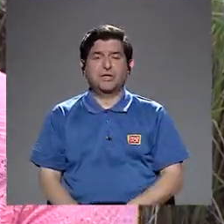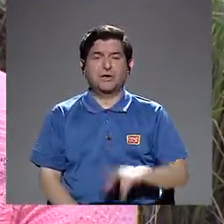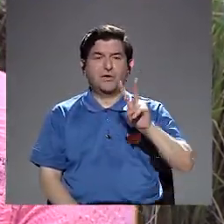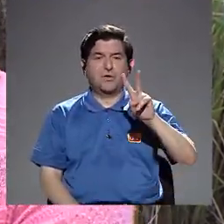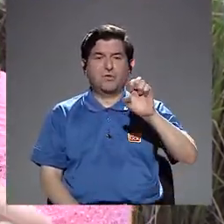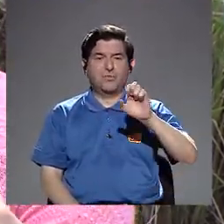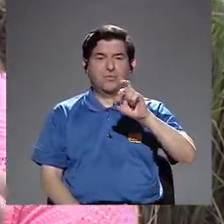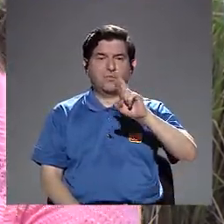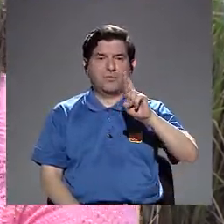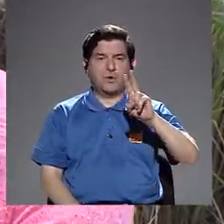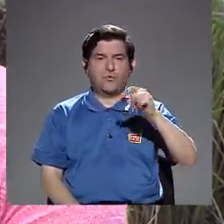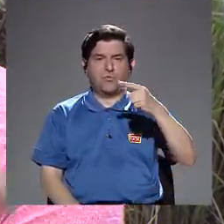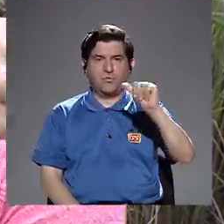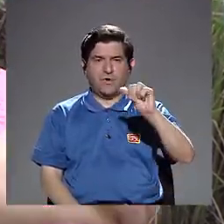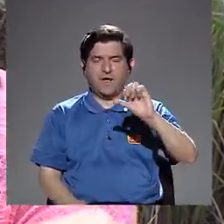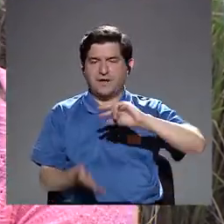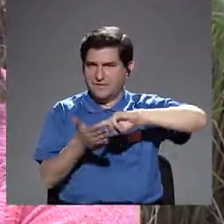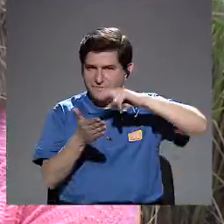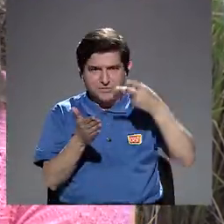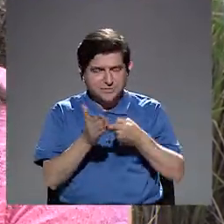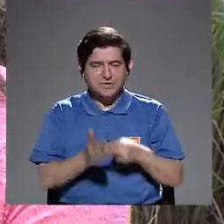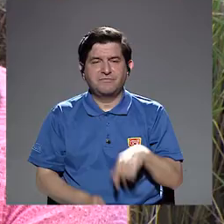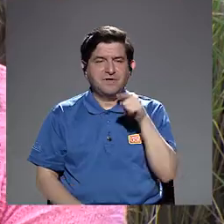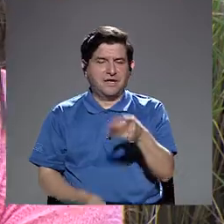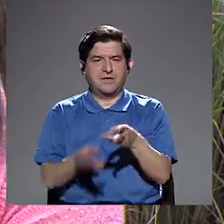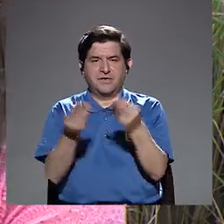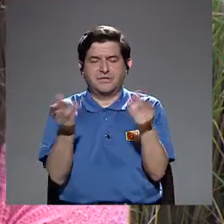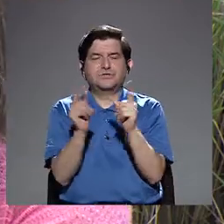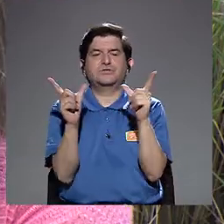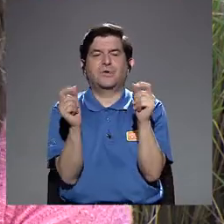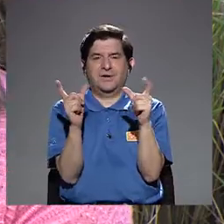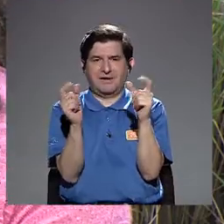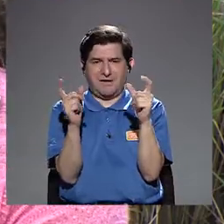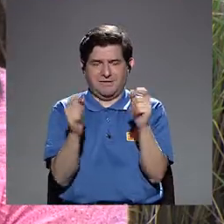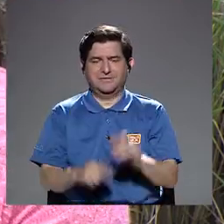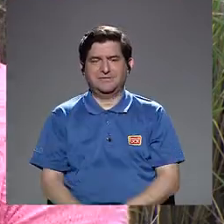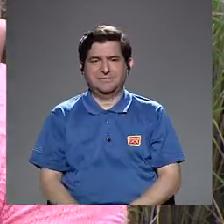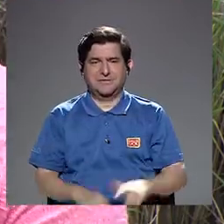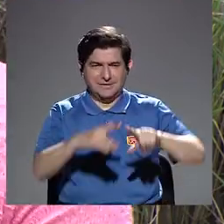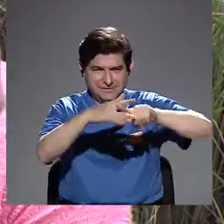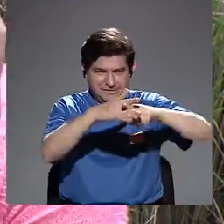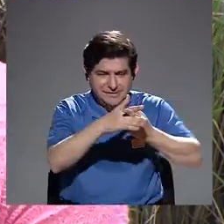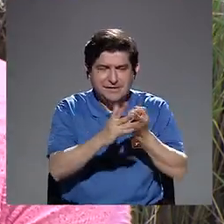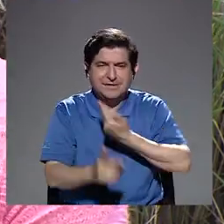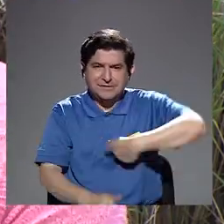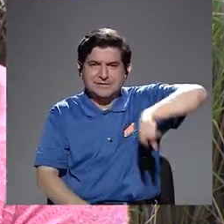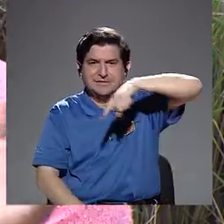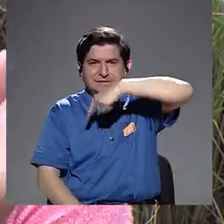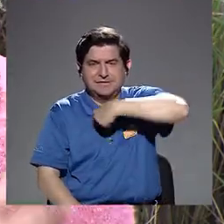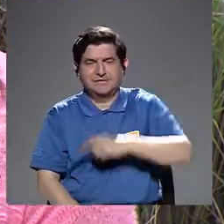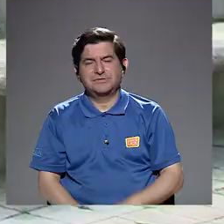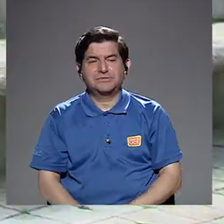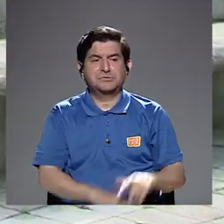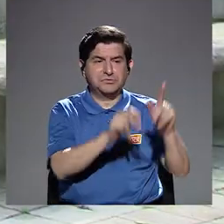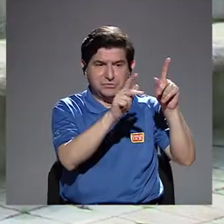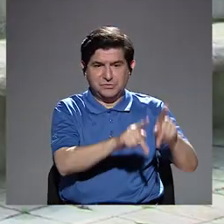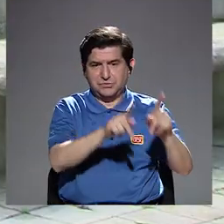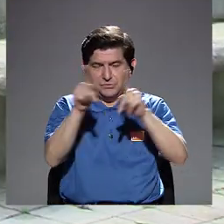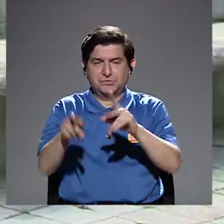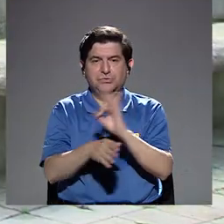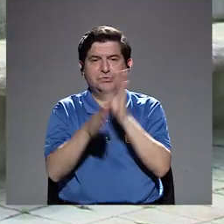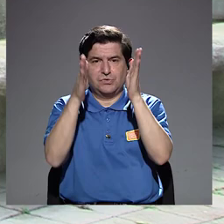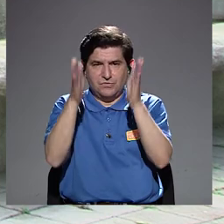tengo verrugas, no quiere decir que esa verruga me va a llegar a dar cáncer. Entonces de ahí es que partimos nosotros con